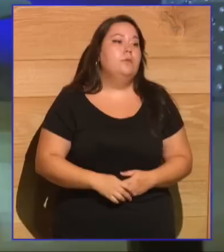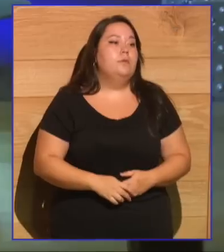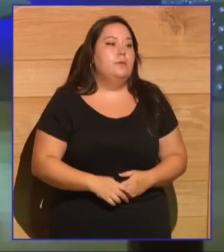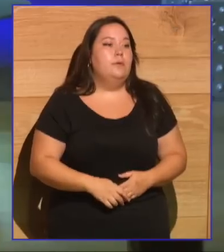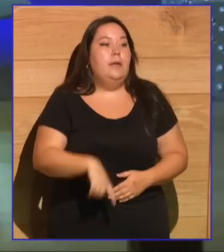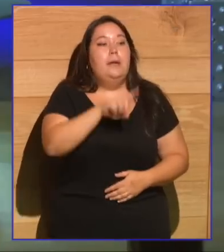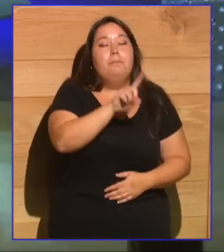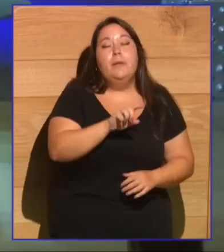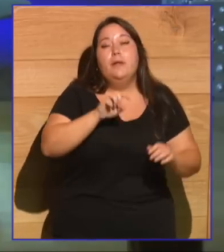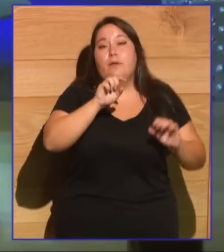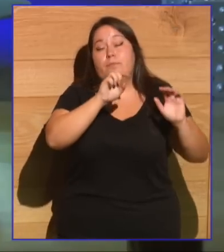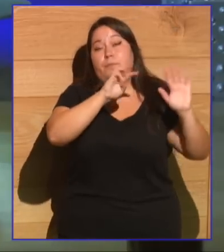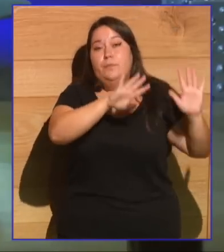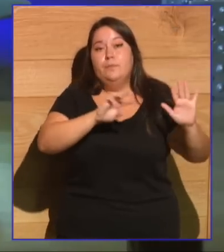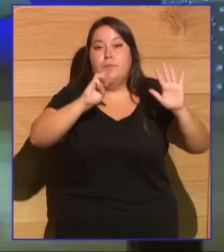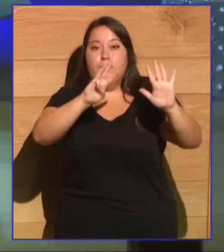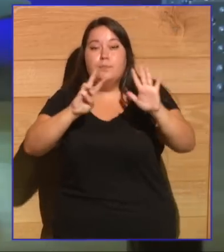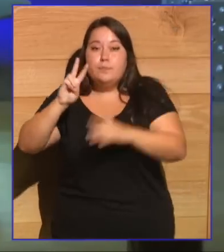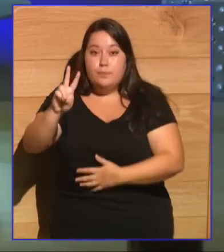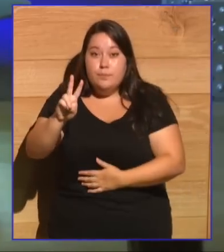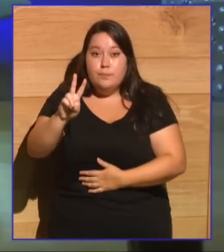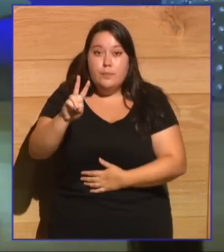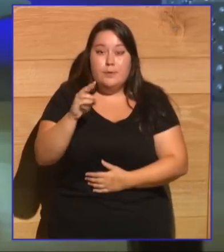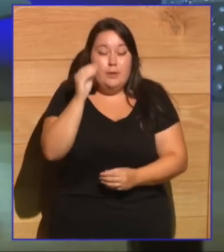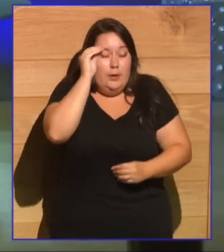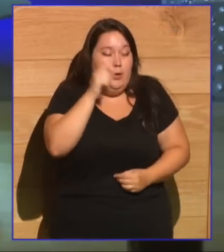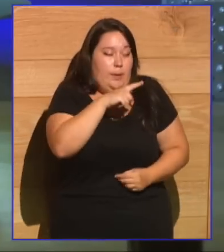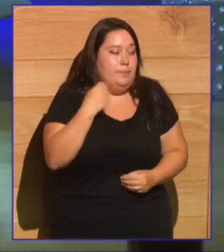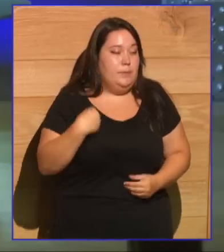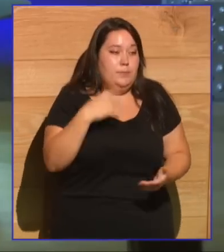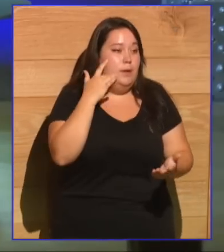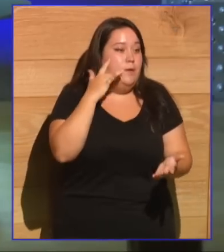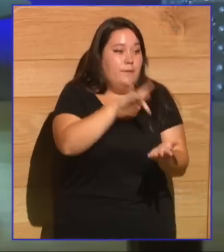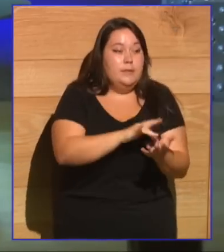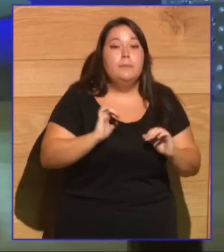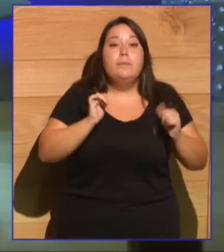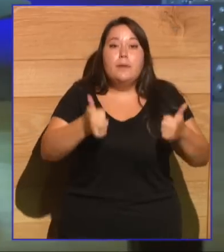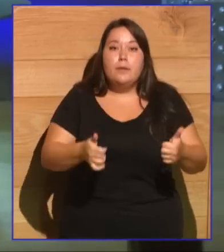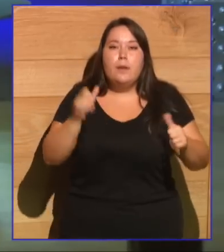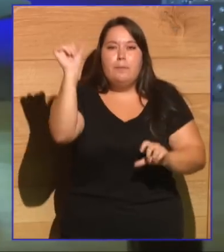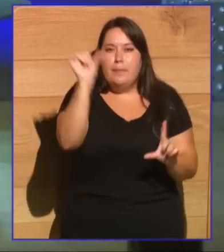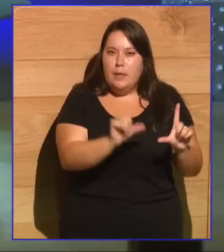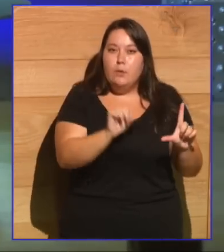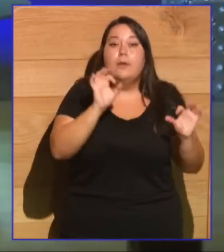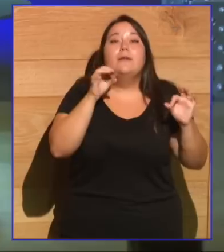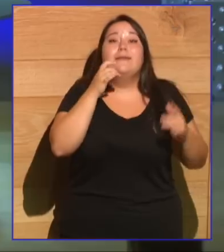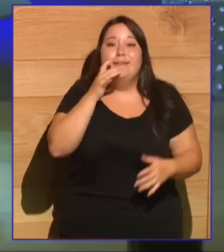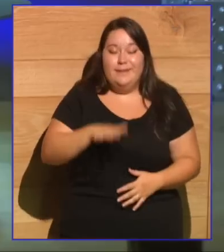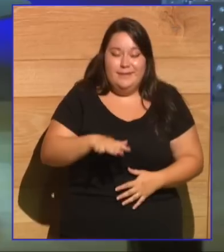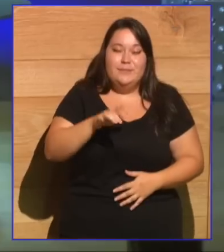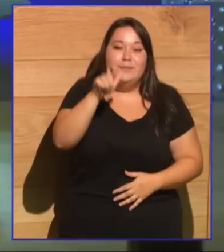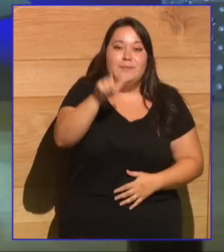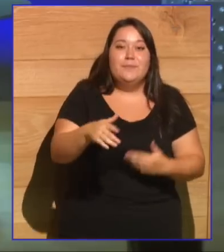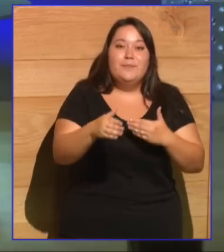1982 concretamente creo que en la fecha en la que ha dicho juan se estrenaba una película de steven spielberg